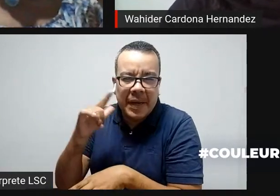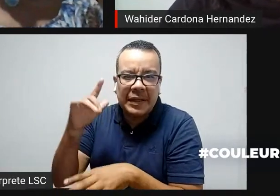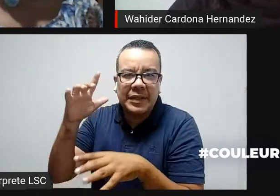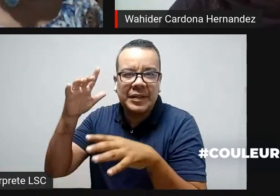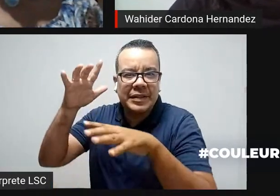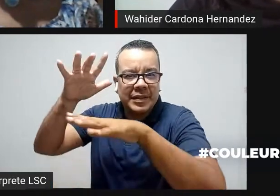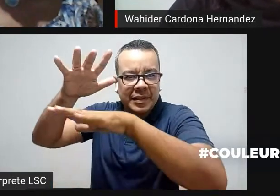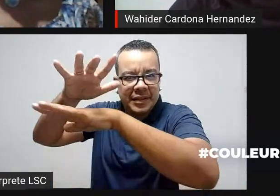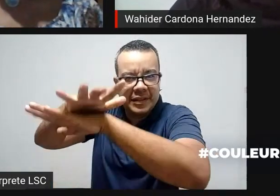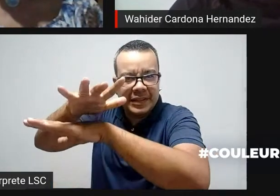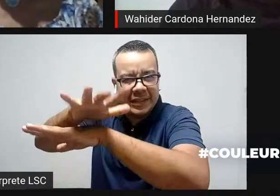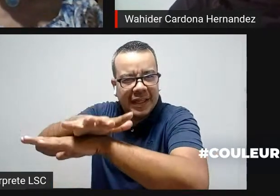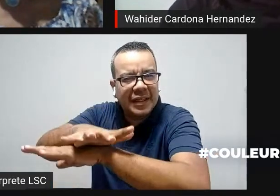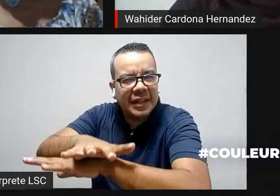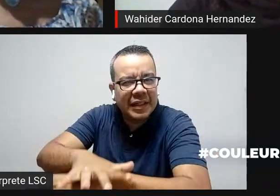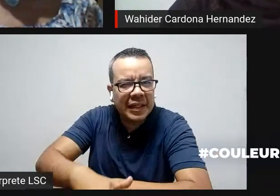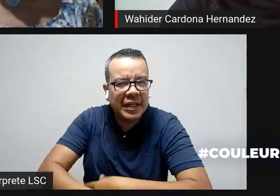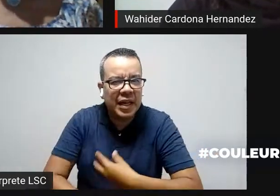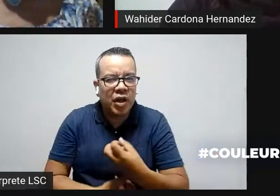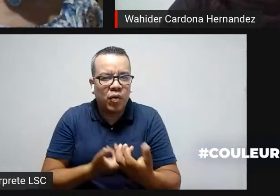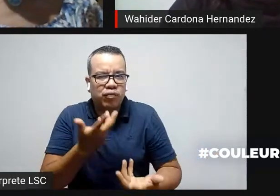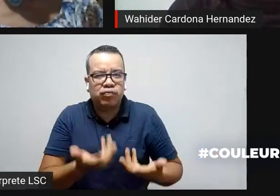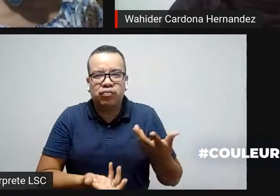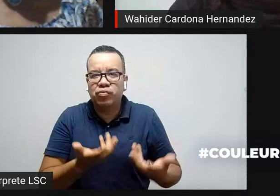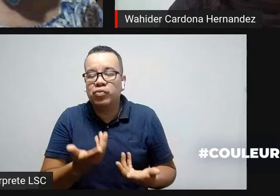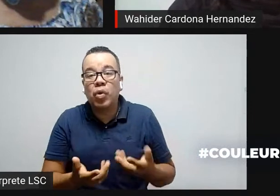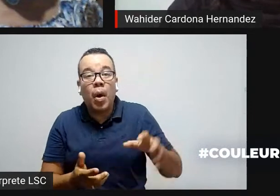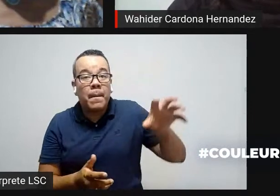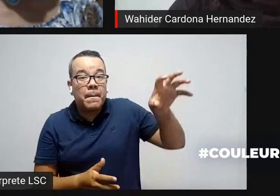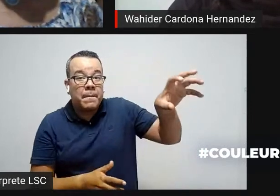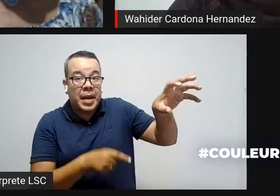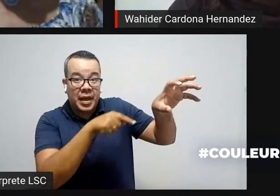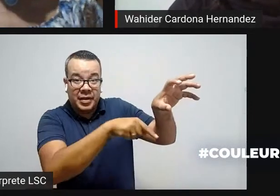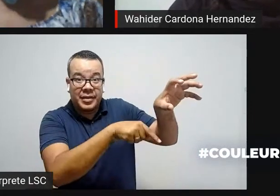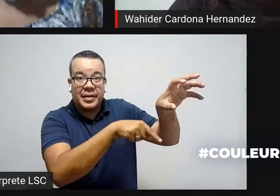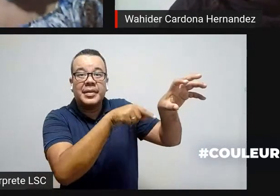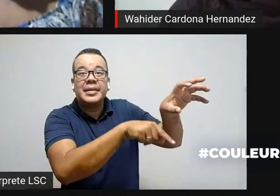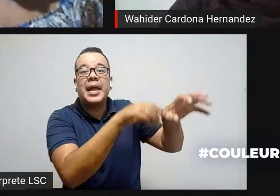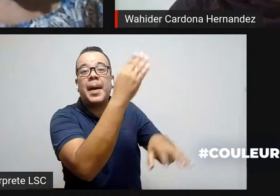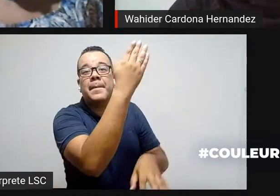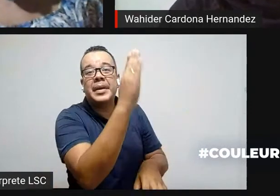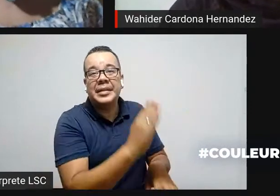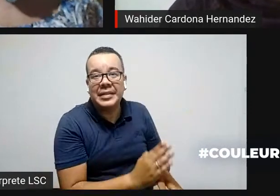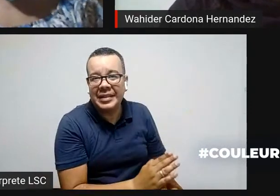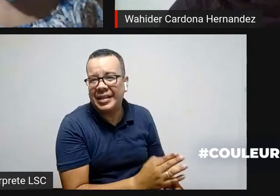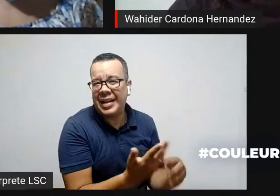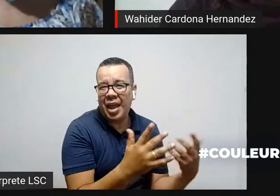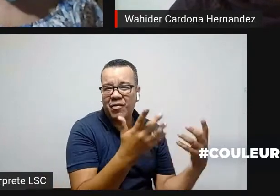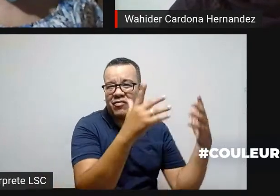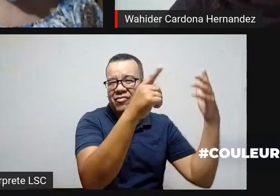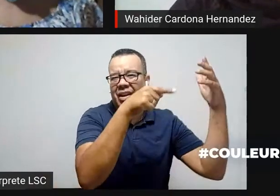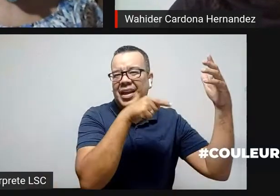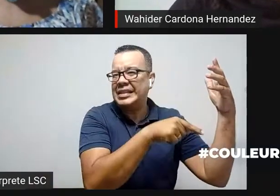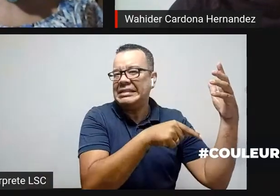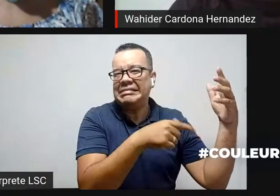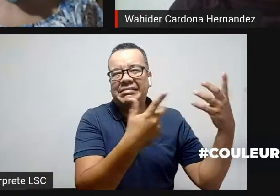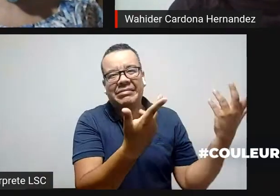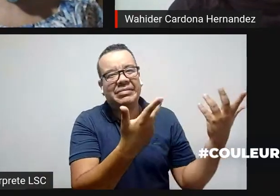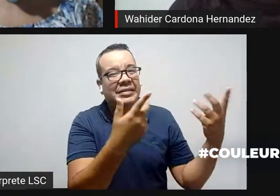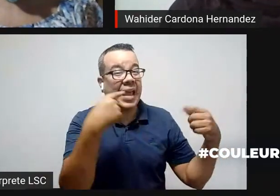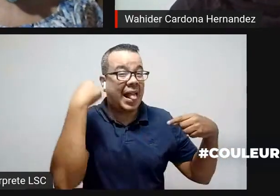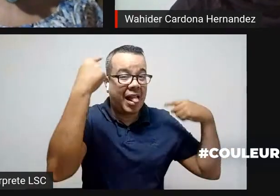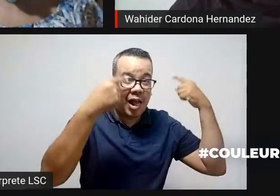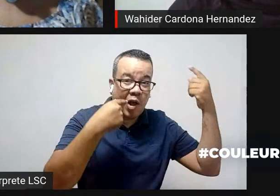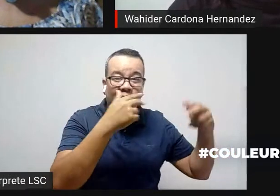vida bella en las calles de Río de Janeiro, samba, carnaval frenesí del sexo, retumbar de caderas